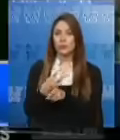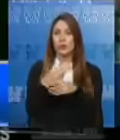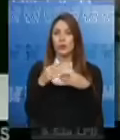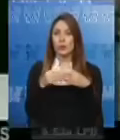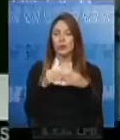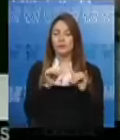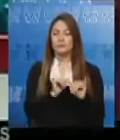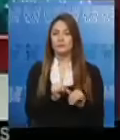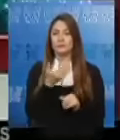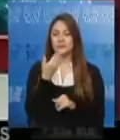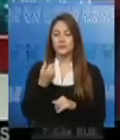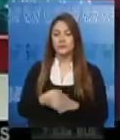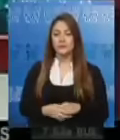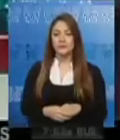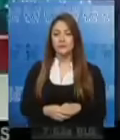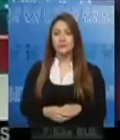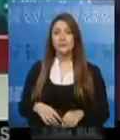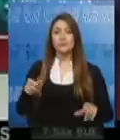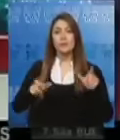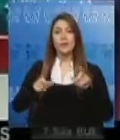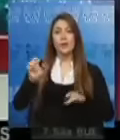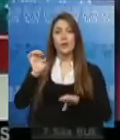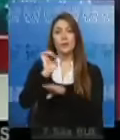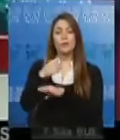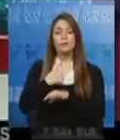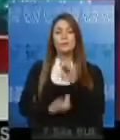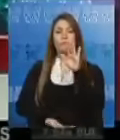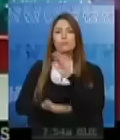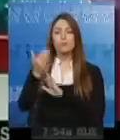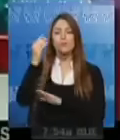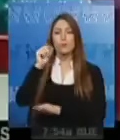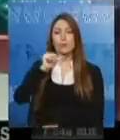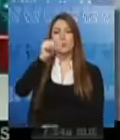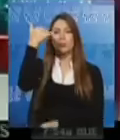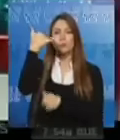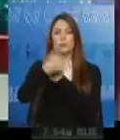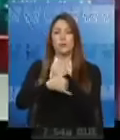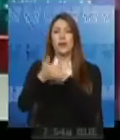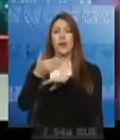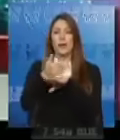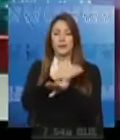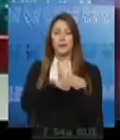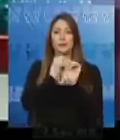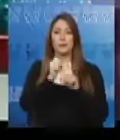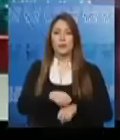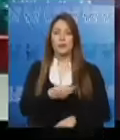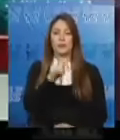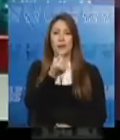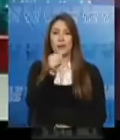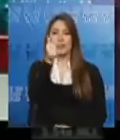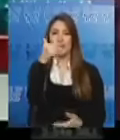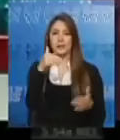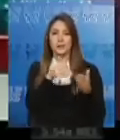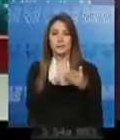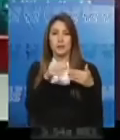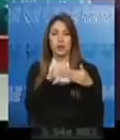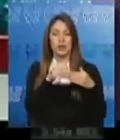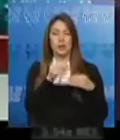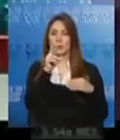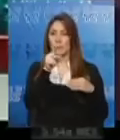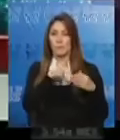dolarización. ¿Y los ecuatorianos que quieran salir de viaje, presidente, antes podían sacar hasta 10 mil dólares sin